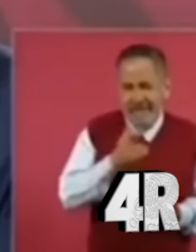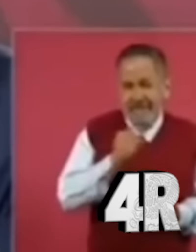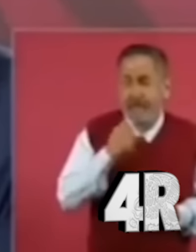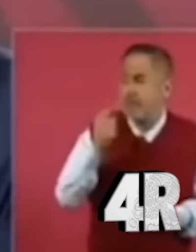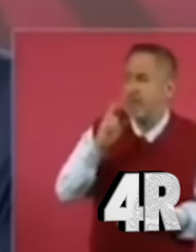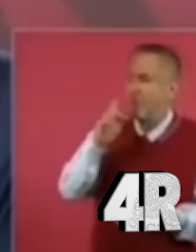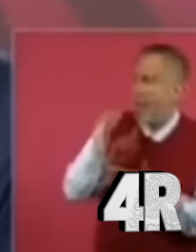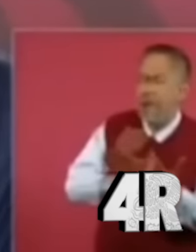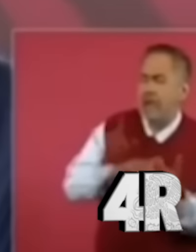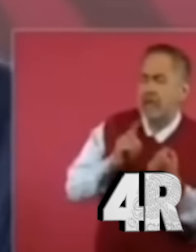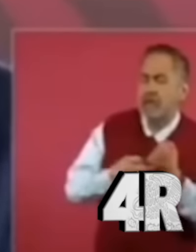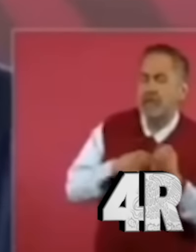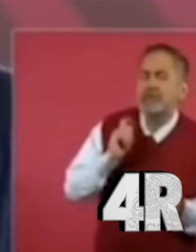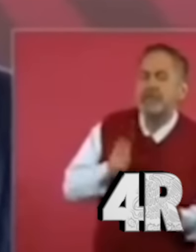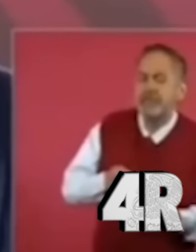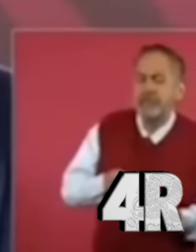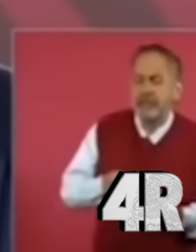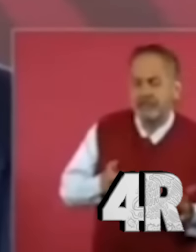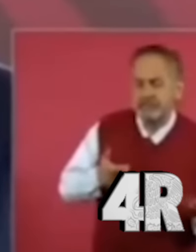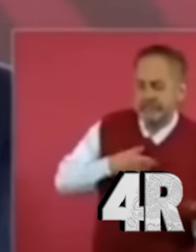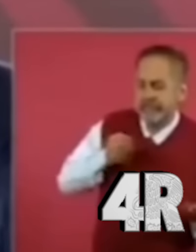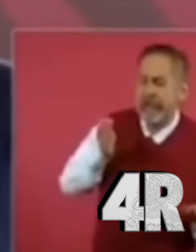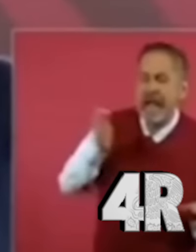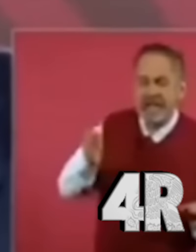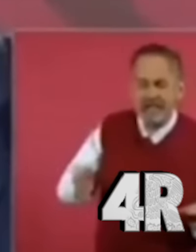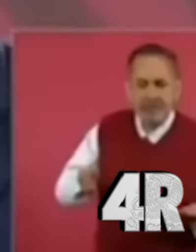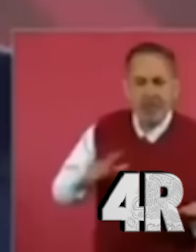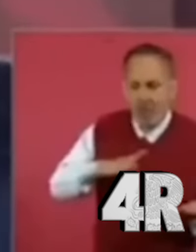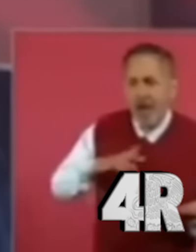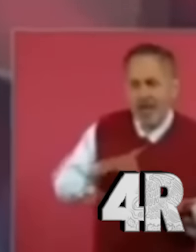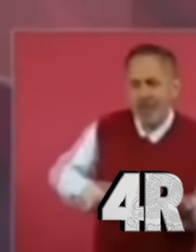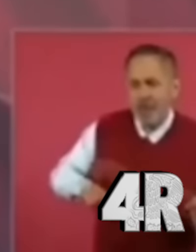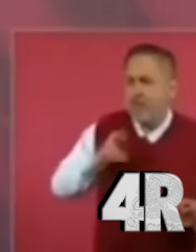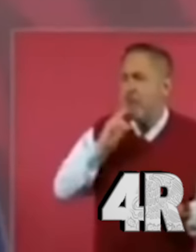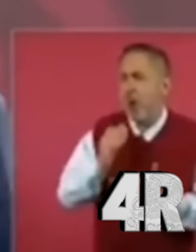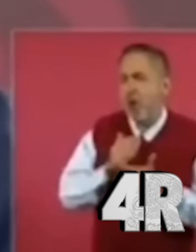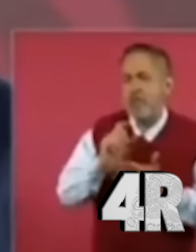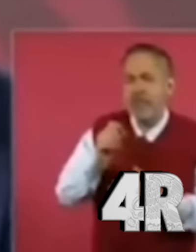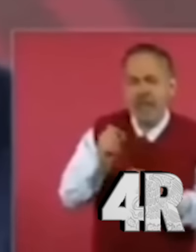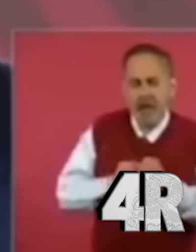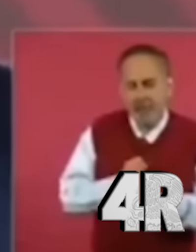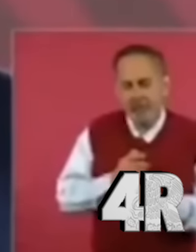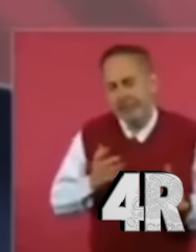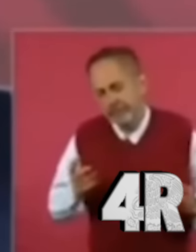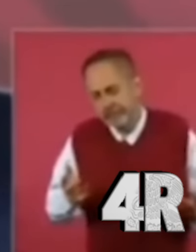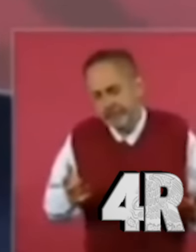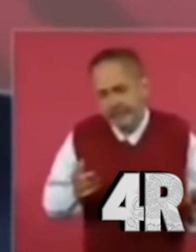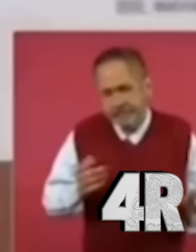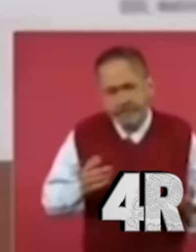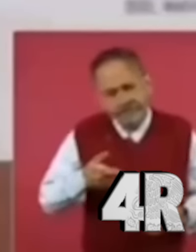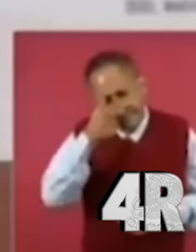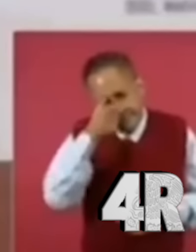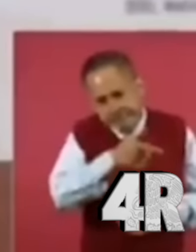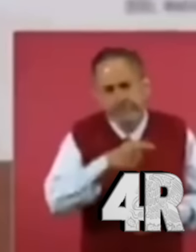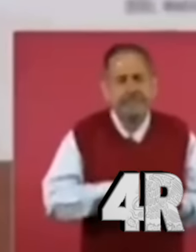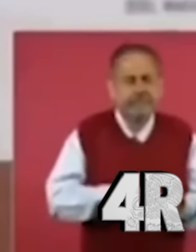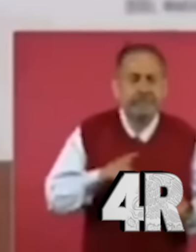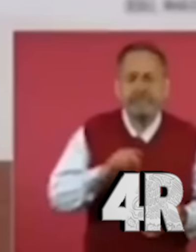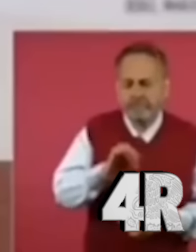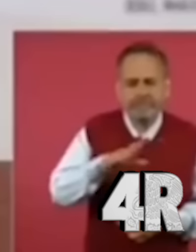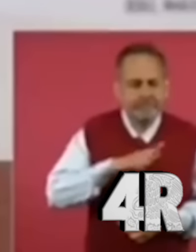20 años eh está eh aceptando de que sí hay